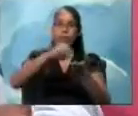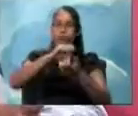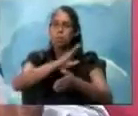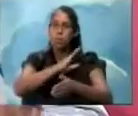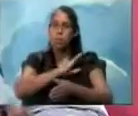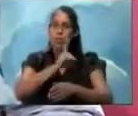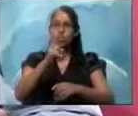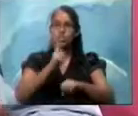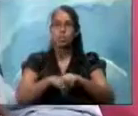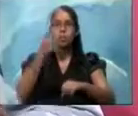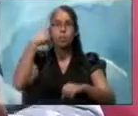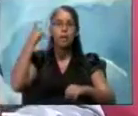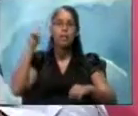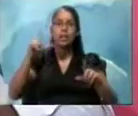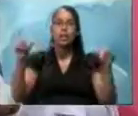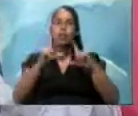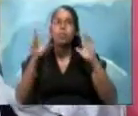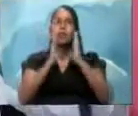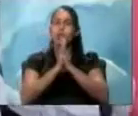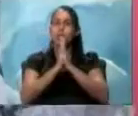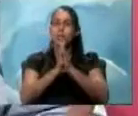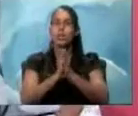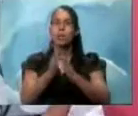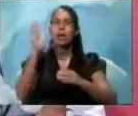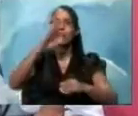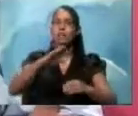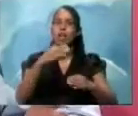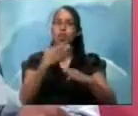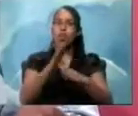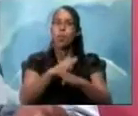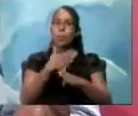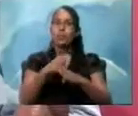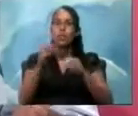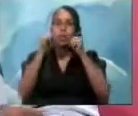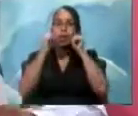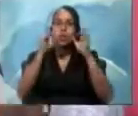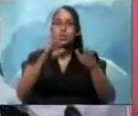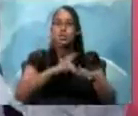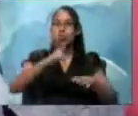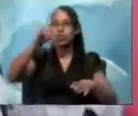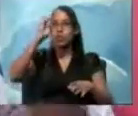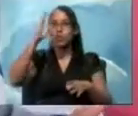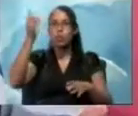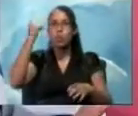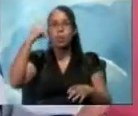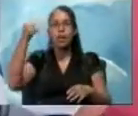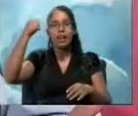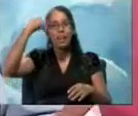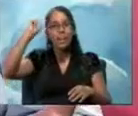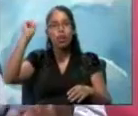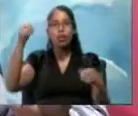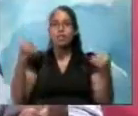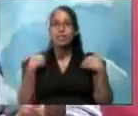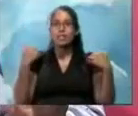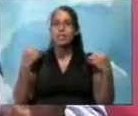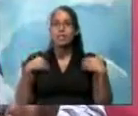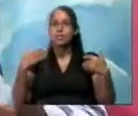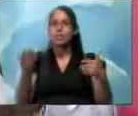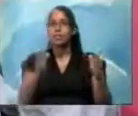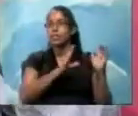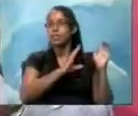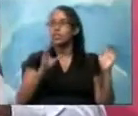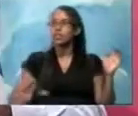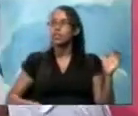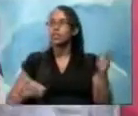para estar acá en los matutinos, para estar compartiendo las bendiciones de Dios, para recordar el sacrificio que Cristo hizo